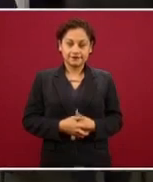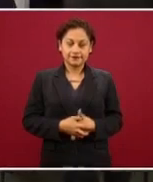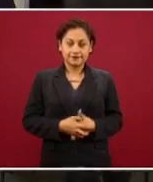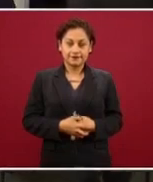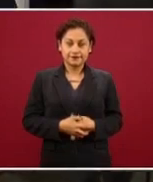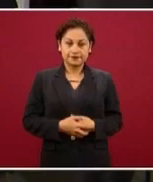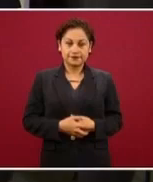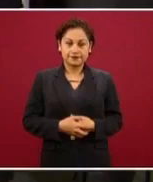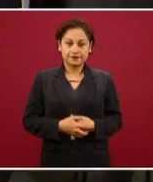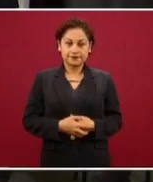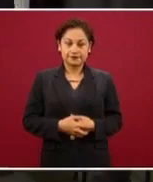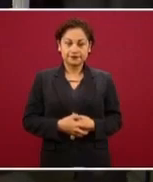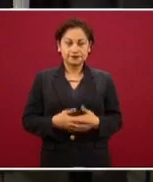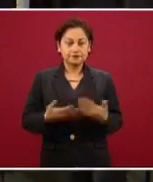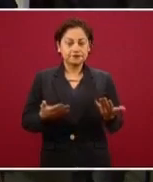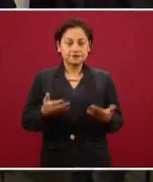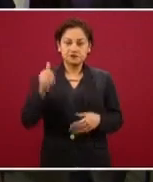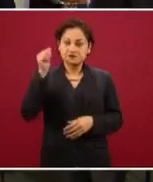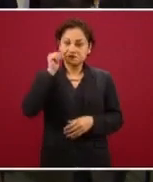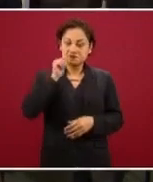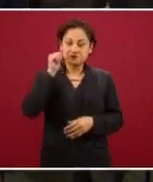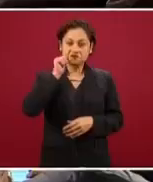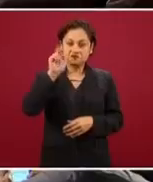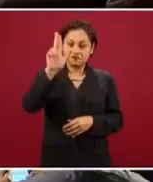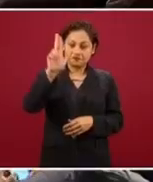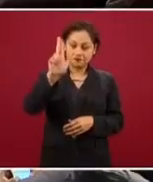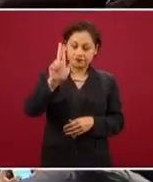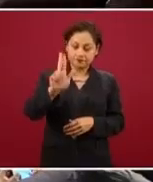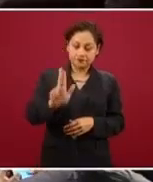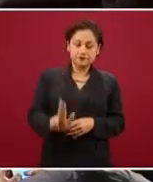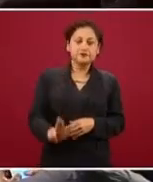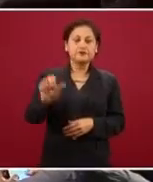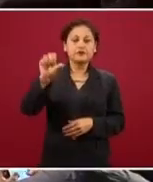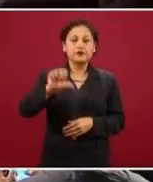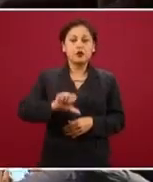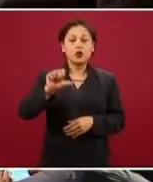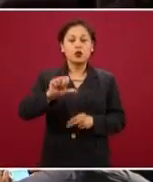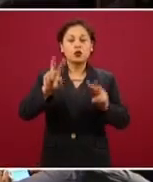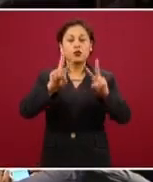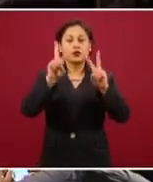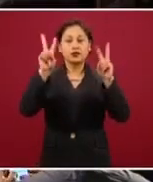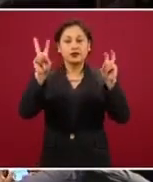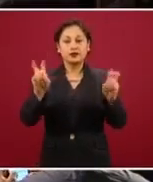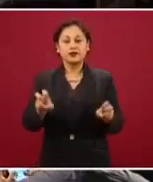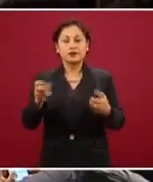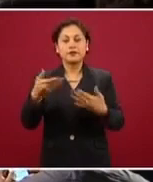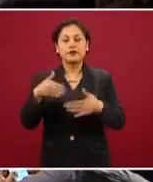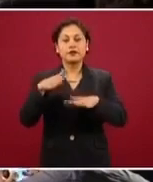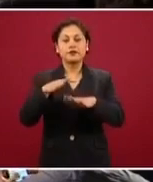Como todos los martes, hoy vamos a informar sobre el plan de salud,